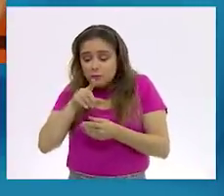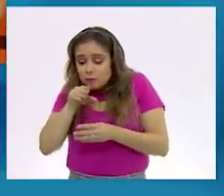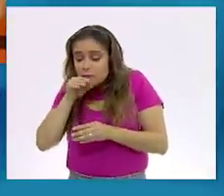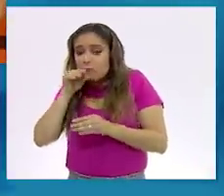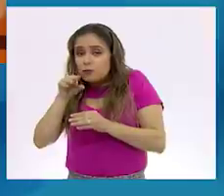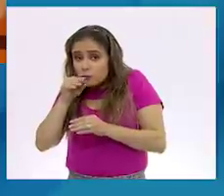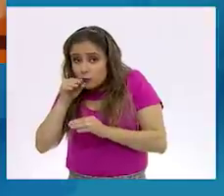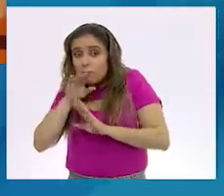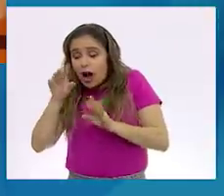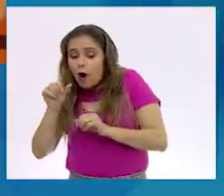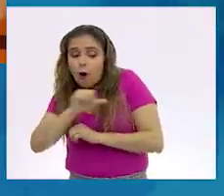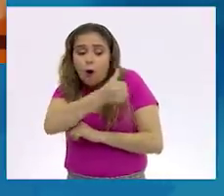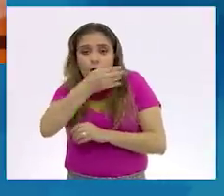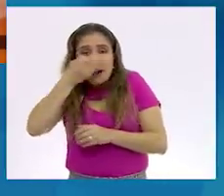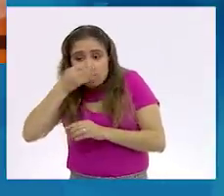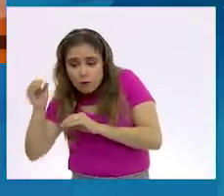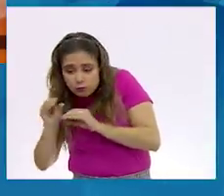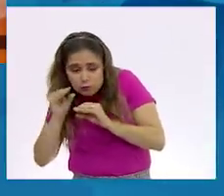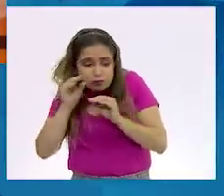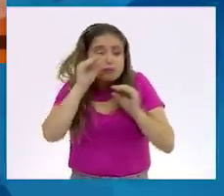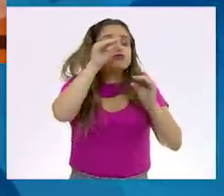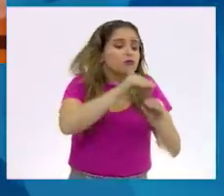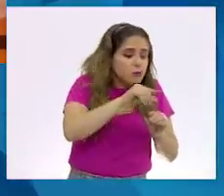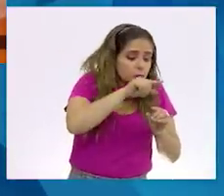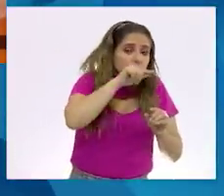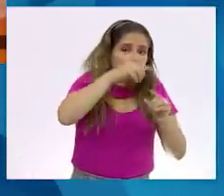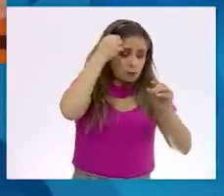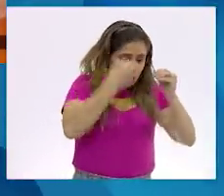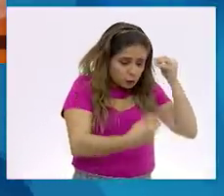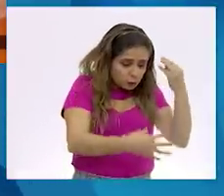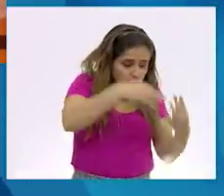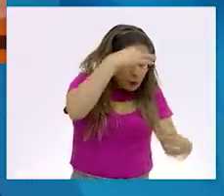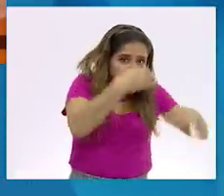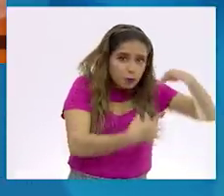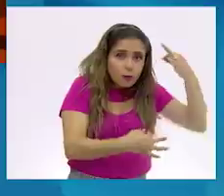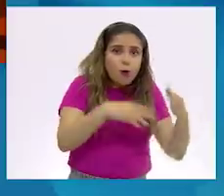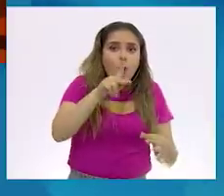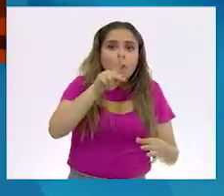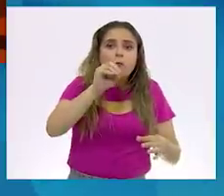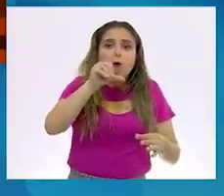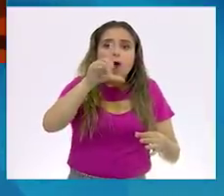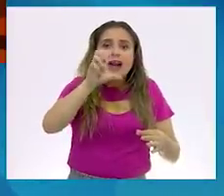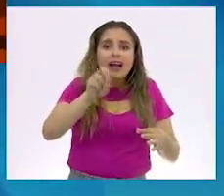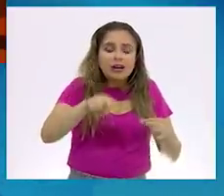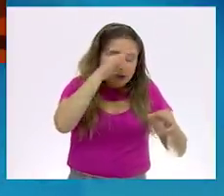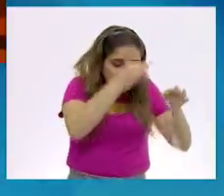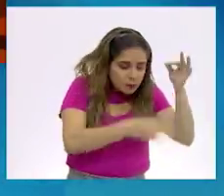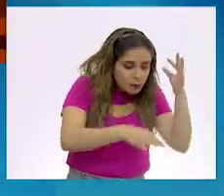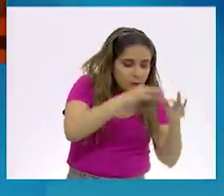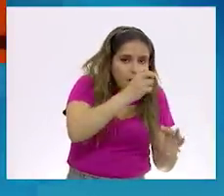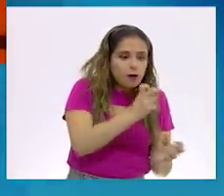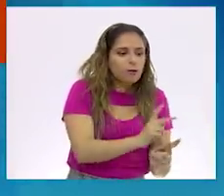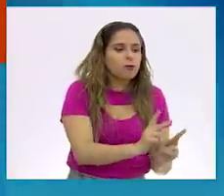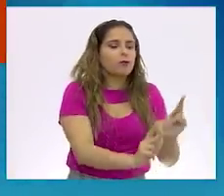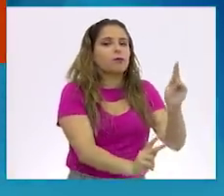ser trasladado a otra flor. Para que nos quede más claro este proceso de la polinización, veamos algunos